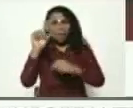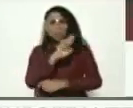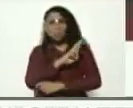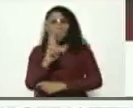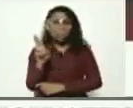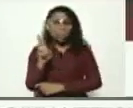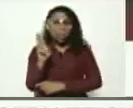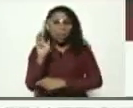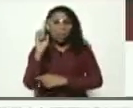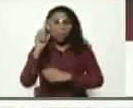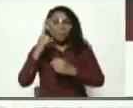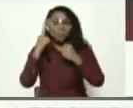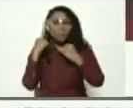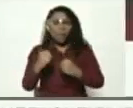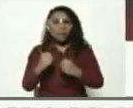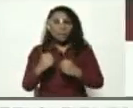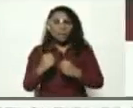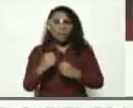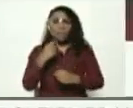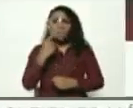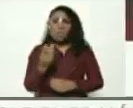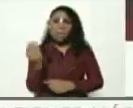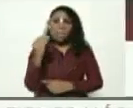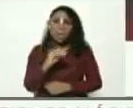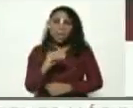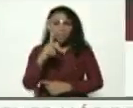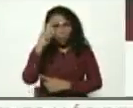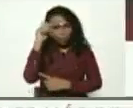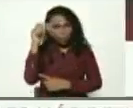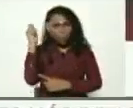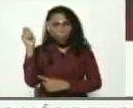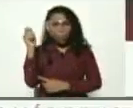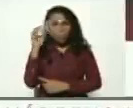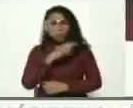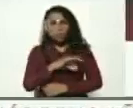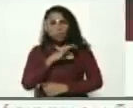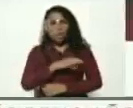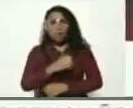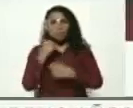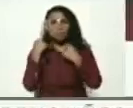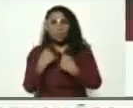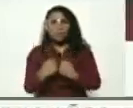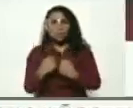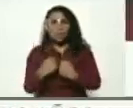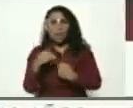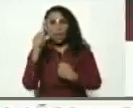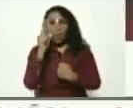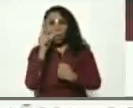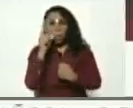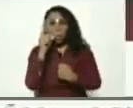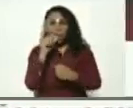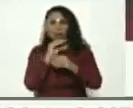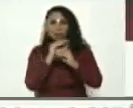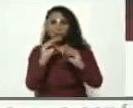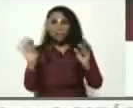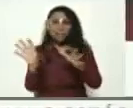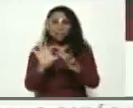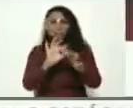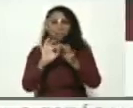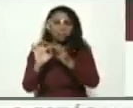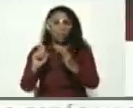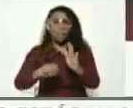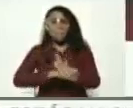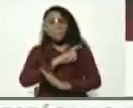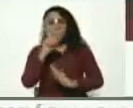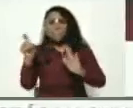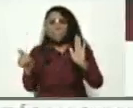República Radical. Digo más, el teórico de la sociedad radical. El hombre que invocó la unidad